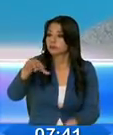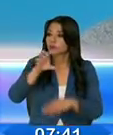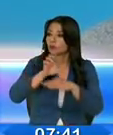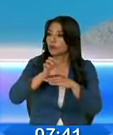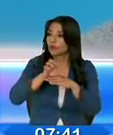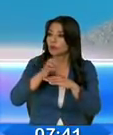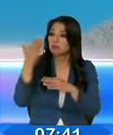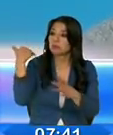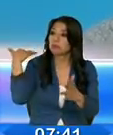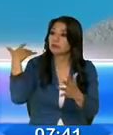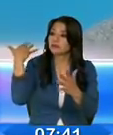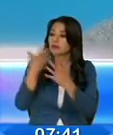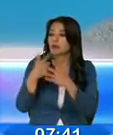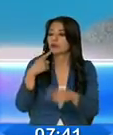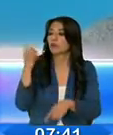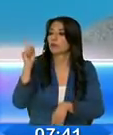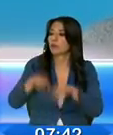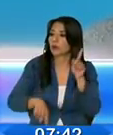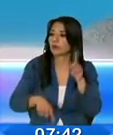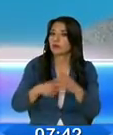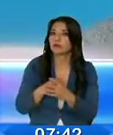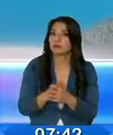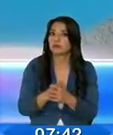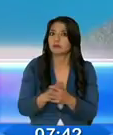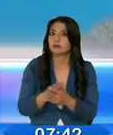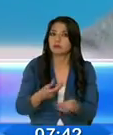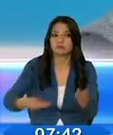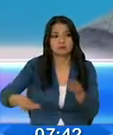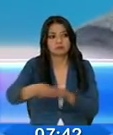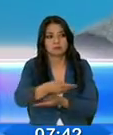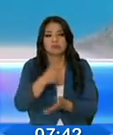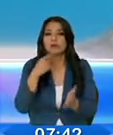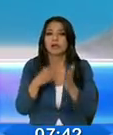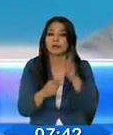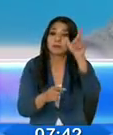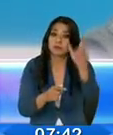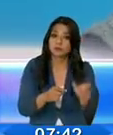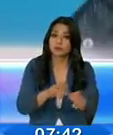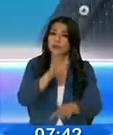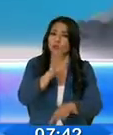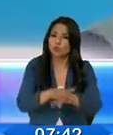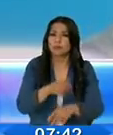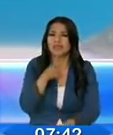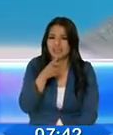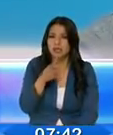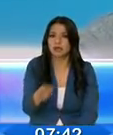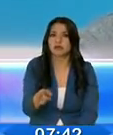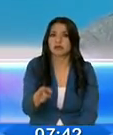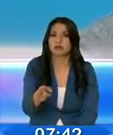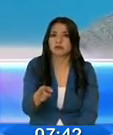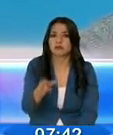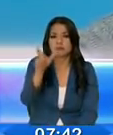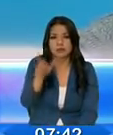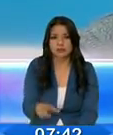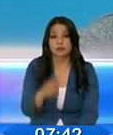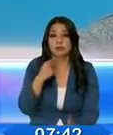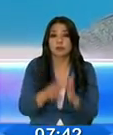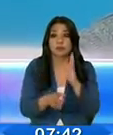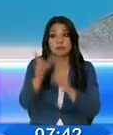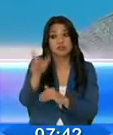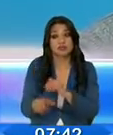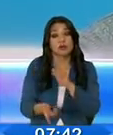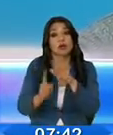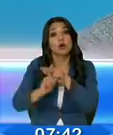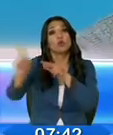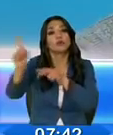en el pasado reciente? El derecho de repetición, es decir, a los responsables de esto, a la cabeza, el prófugo en Bélgica, se le puede ejercer,